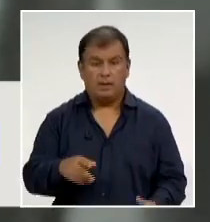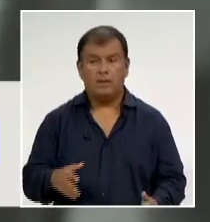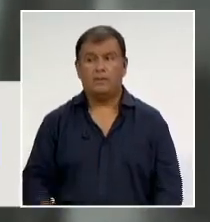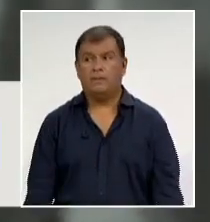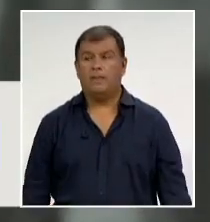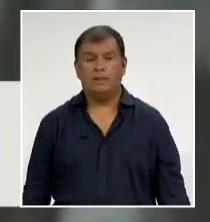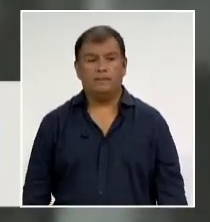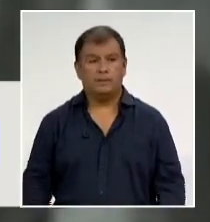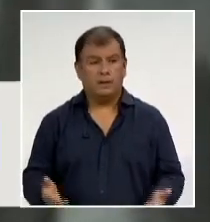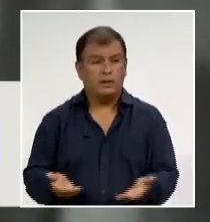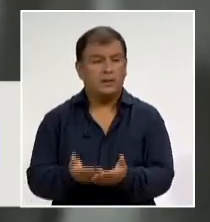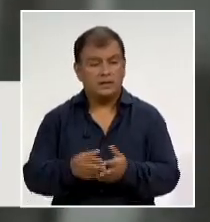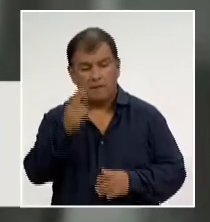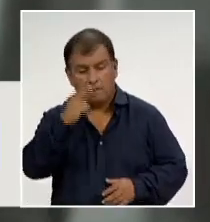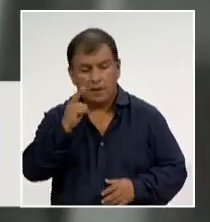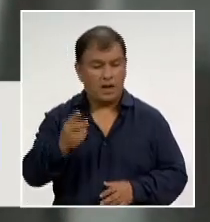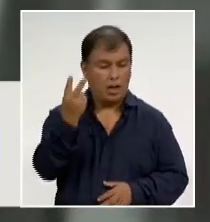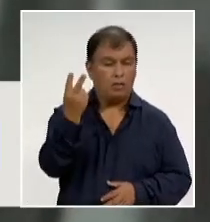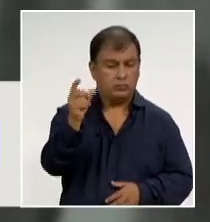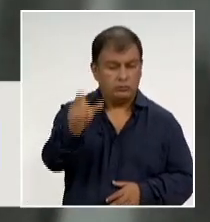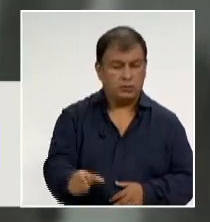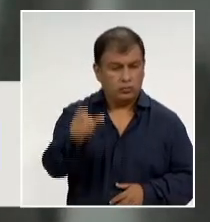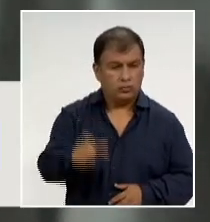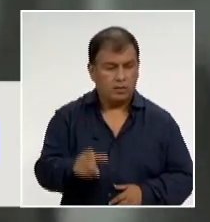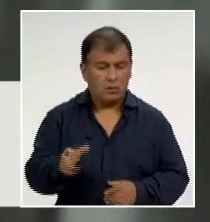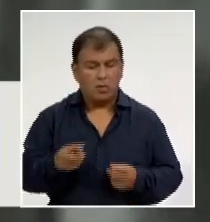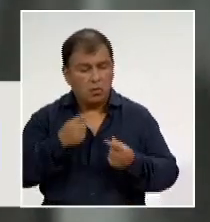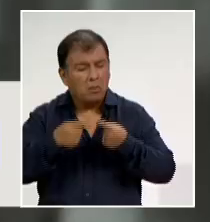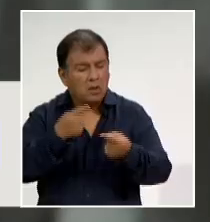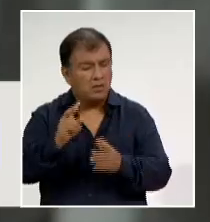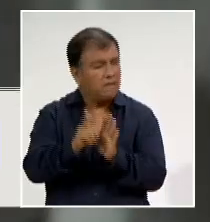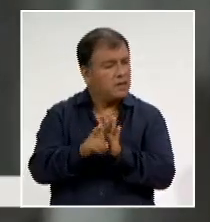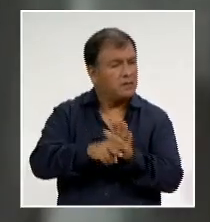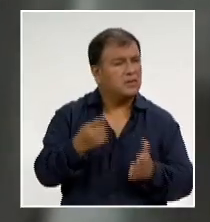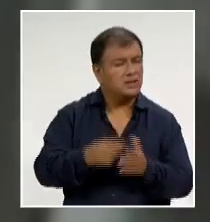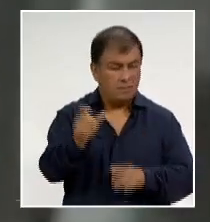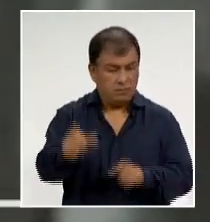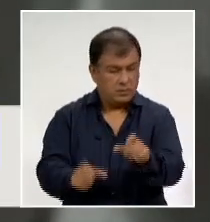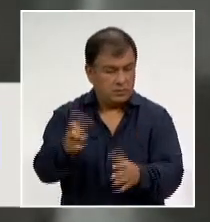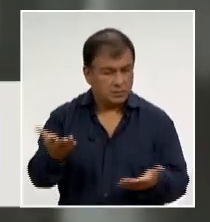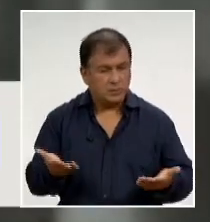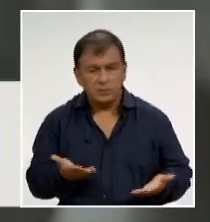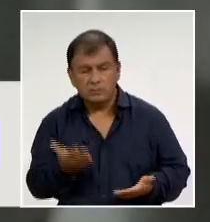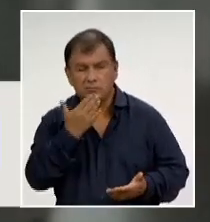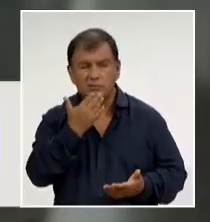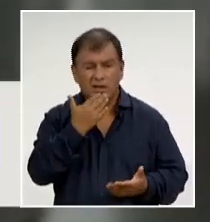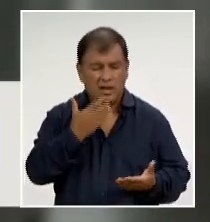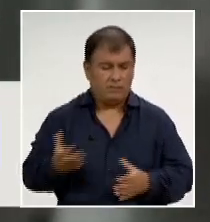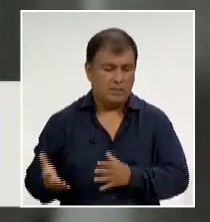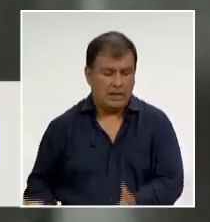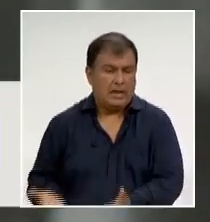Exactamente. Y se aprecia a dos personas, Ricardo, y por favor, coméntanos algo más sobre este video. Estas personas estarían